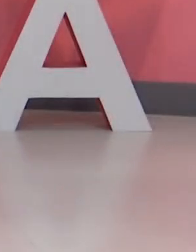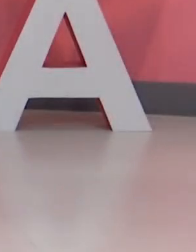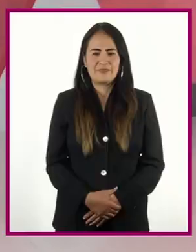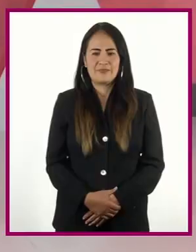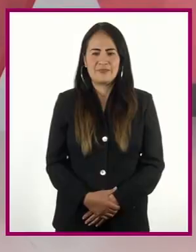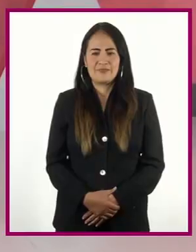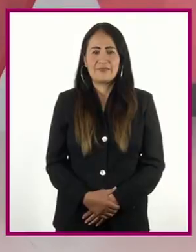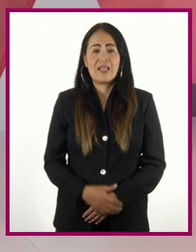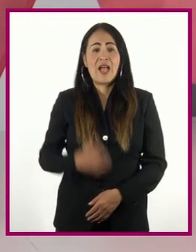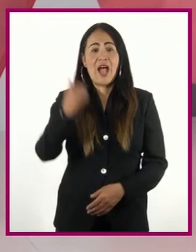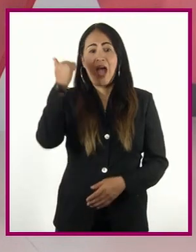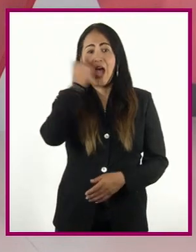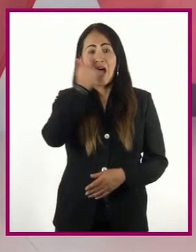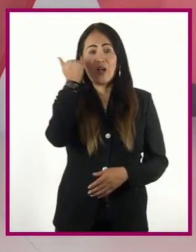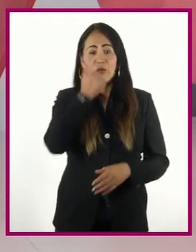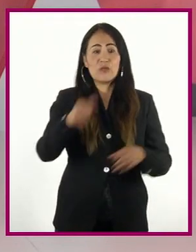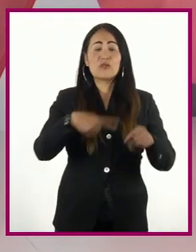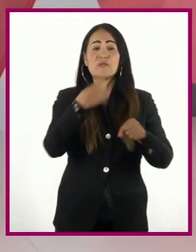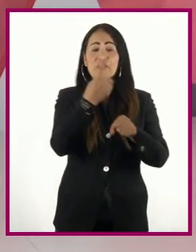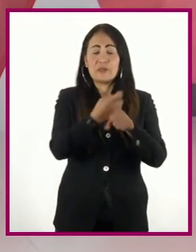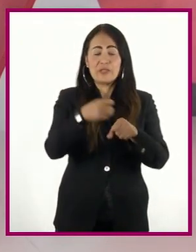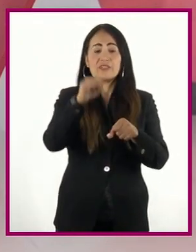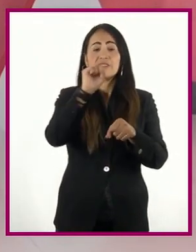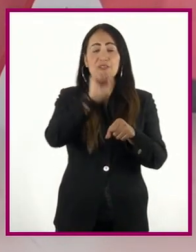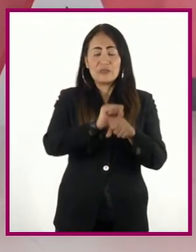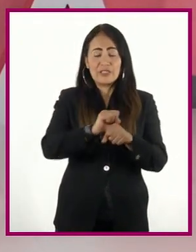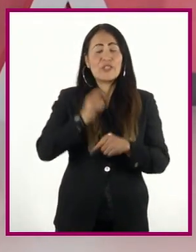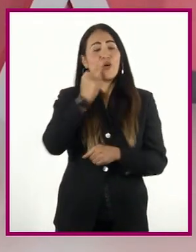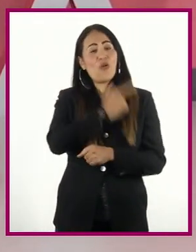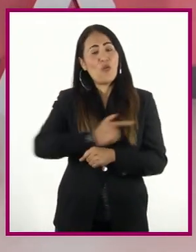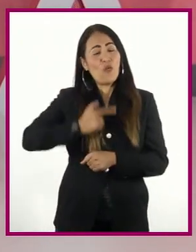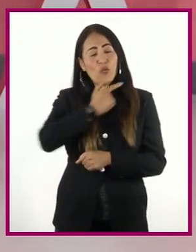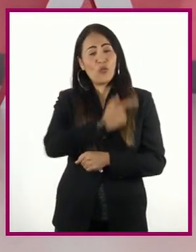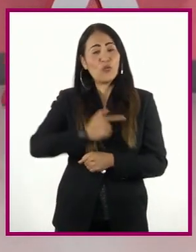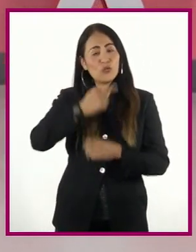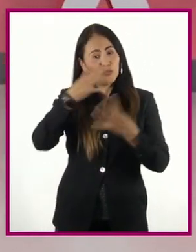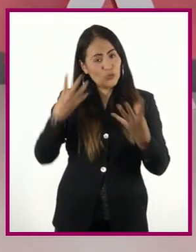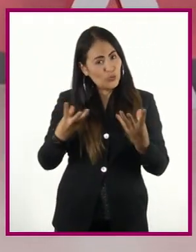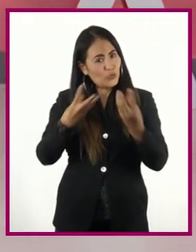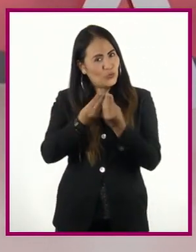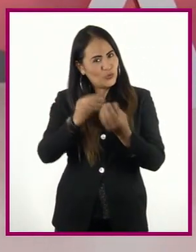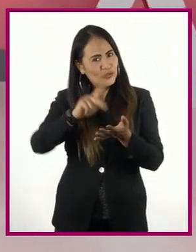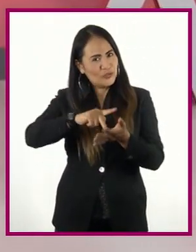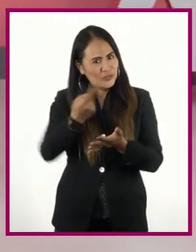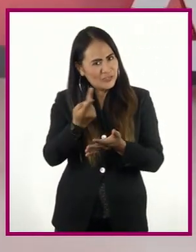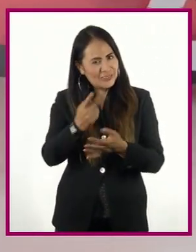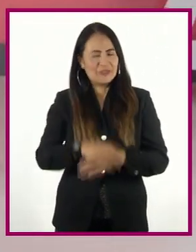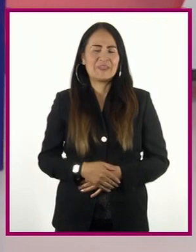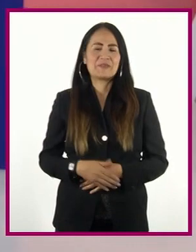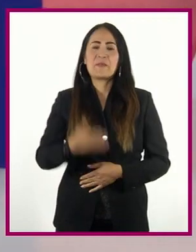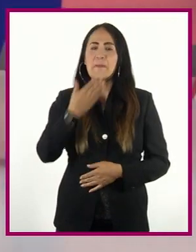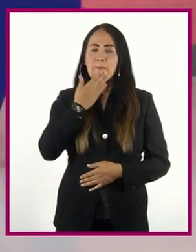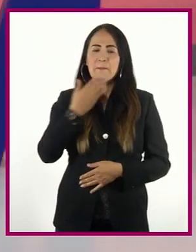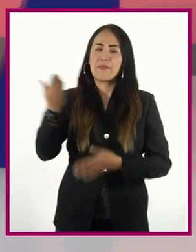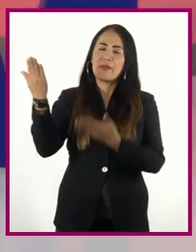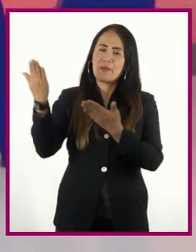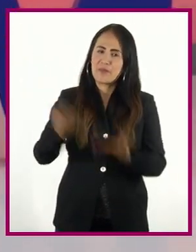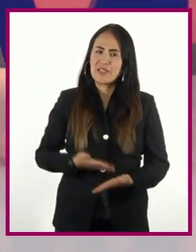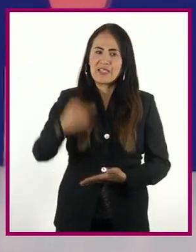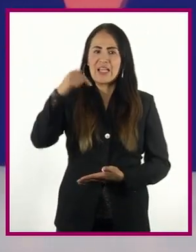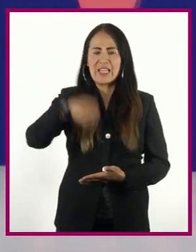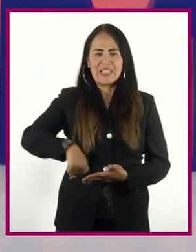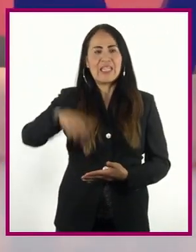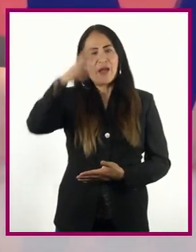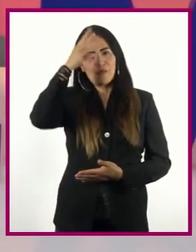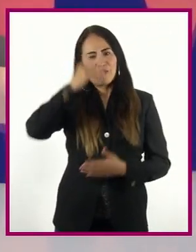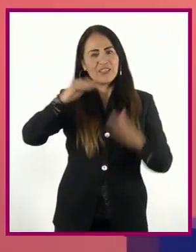Alumnas y alumnos de primer grado de secundaria, qué gusto estar nuevamente con ustedes. Les doy la bienvenida a este espacio de